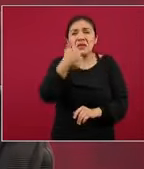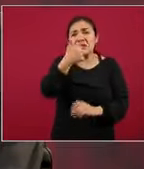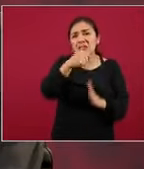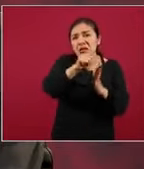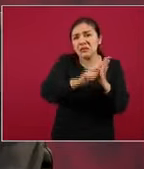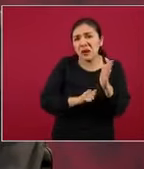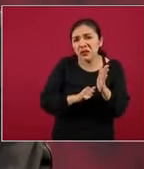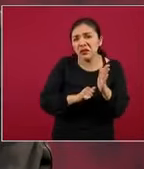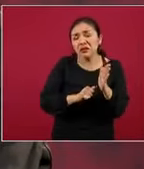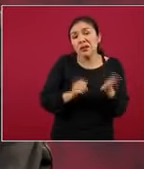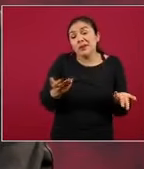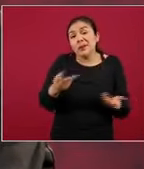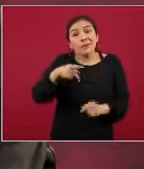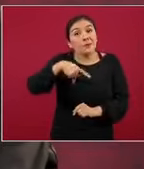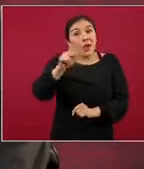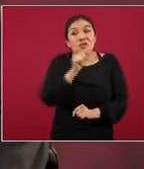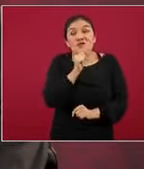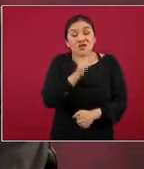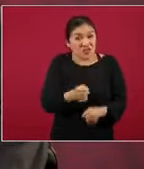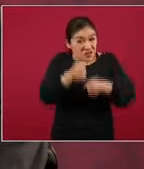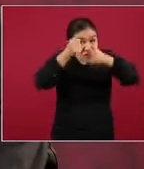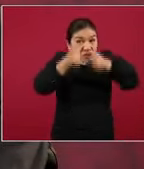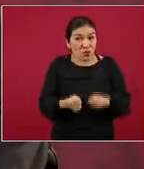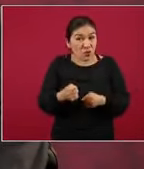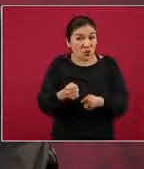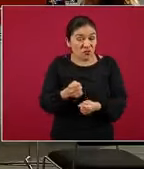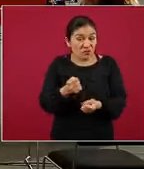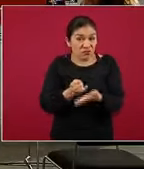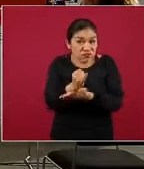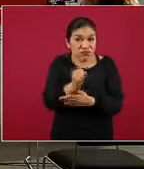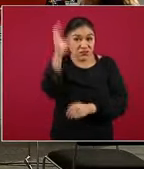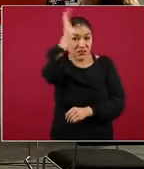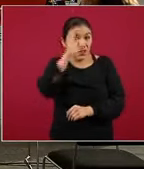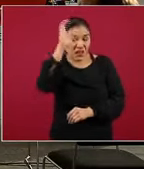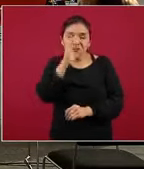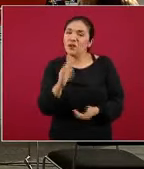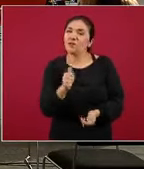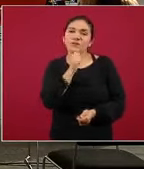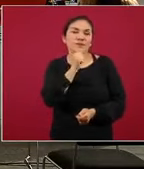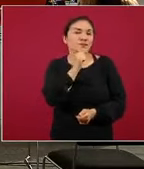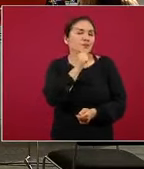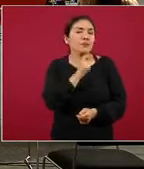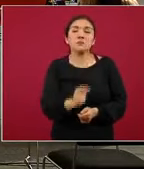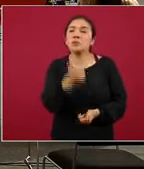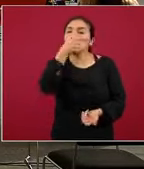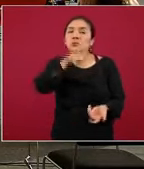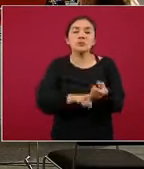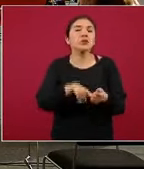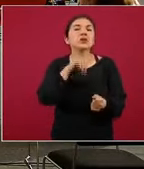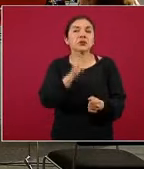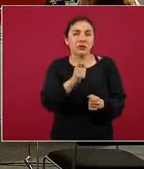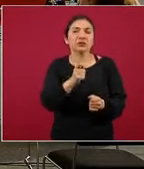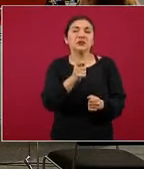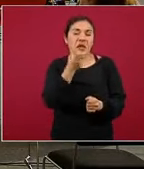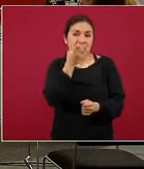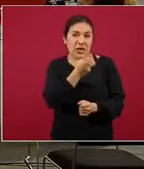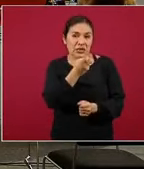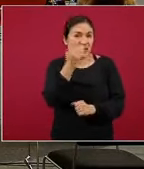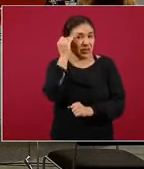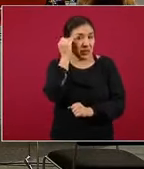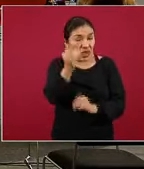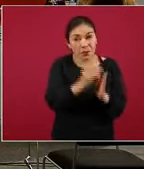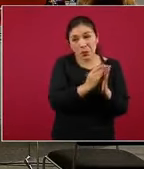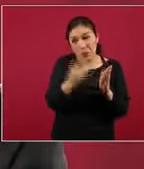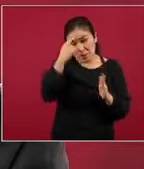meses, pero no es una certidumbre científica. La implicación principal de esta duración